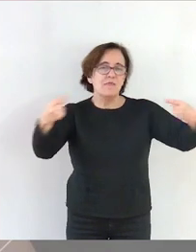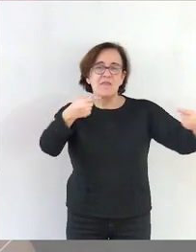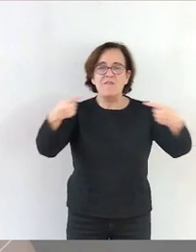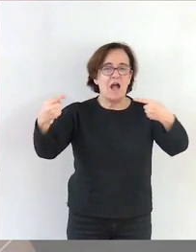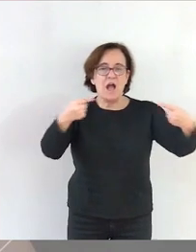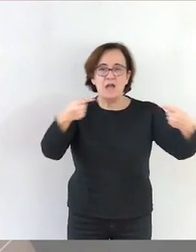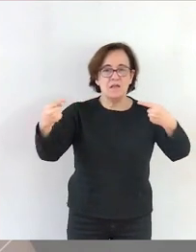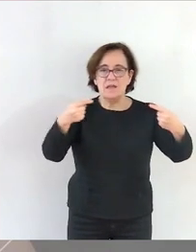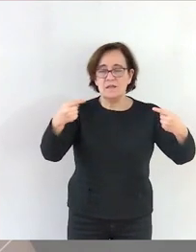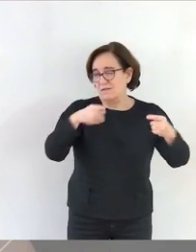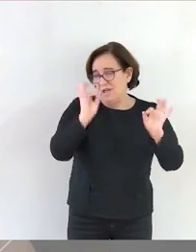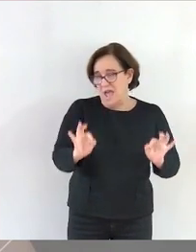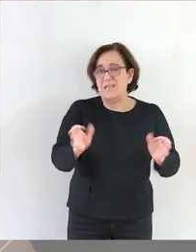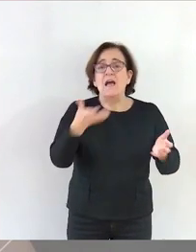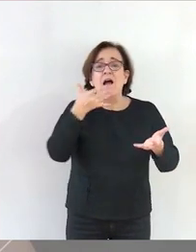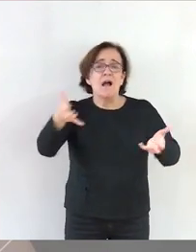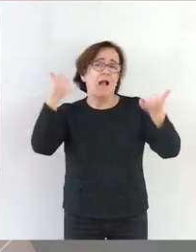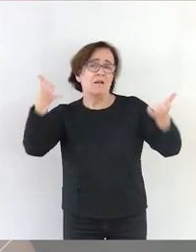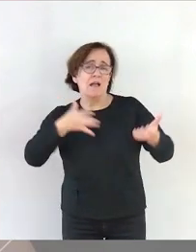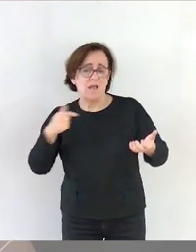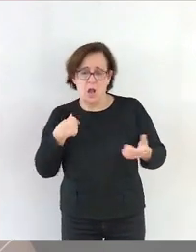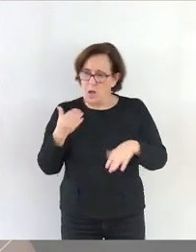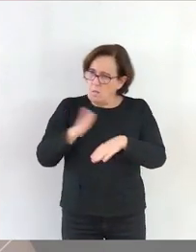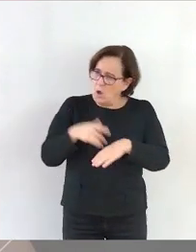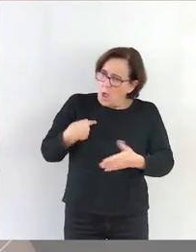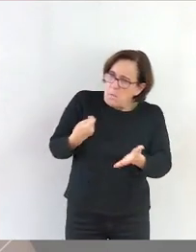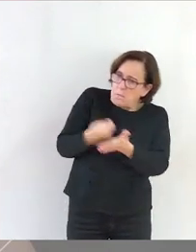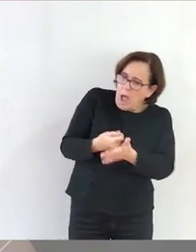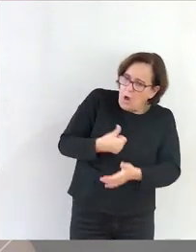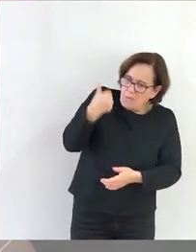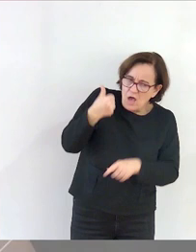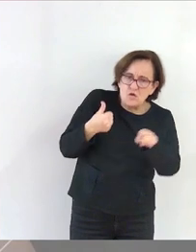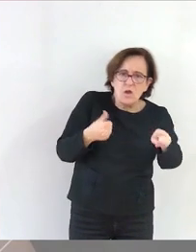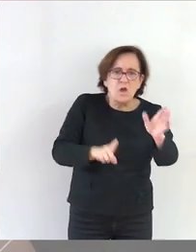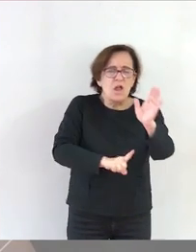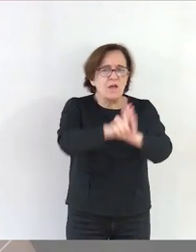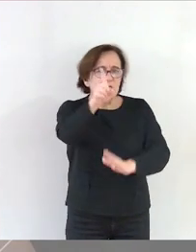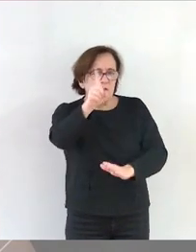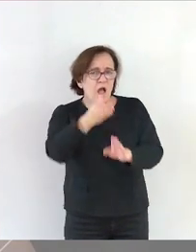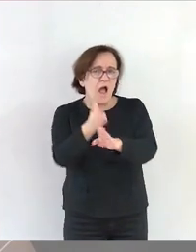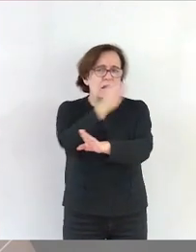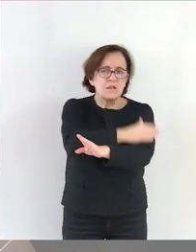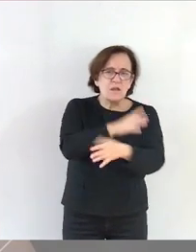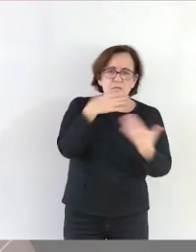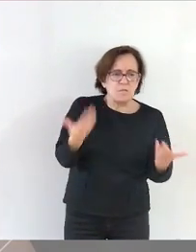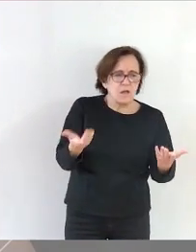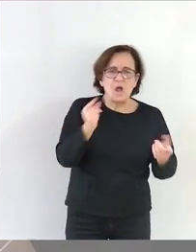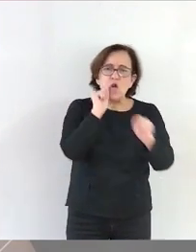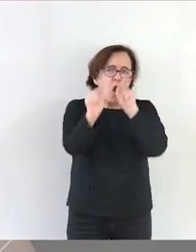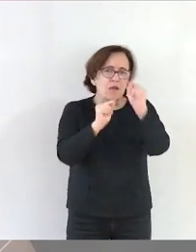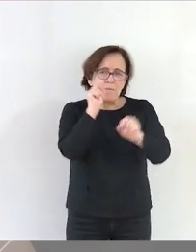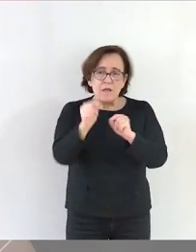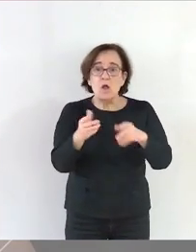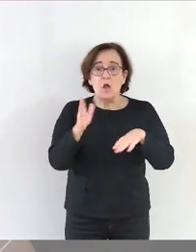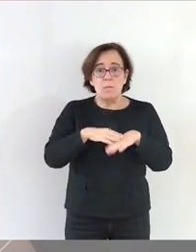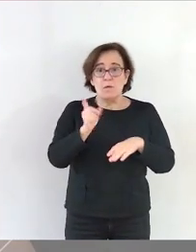largo y entendido es este por qué yo tengo que pagar más si tú ya te has desarrollado plena anteriormente Y has contaminado lo que tenías que contaminar